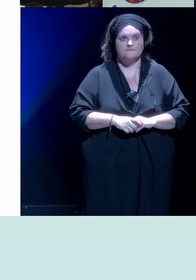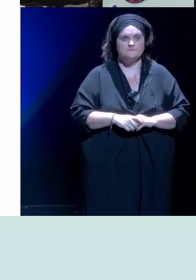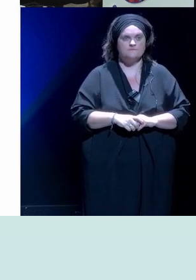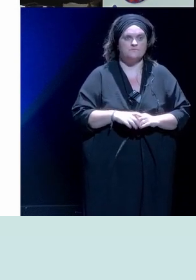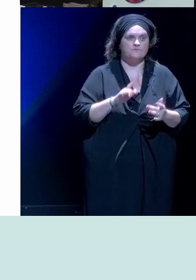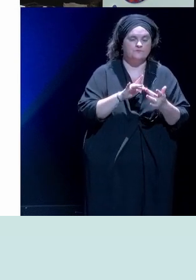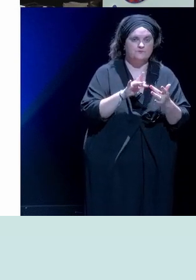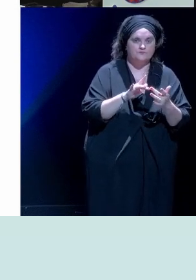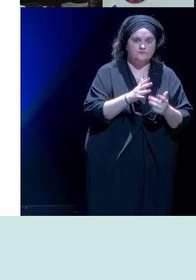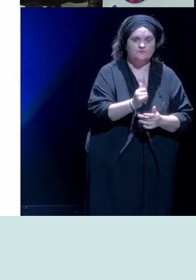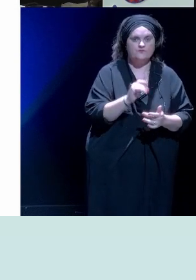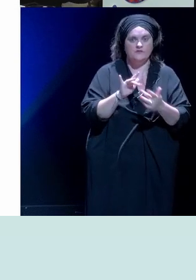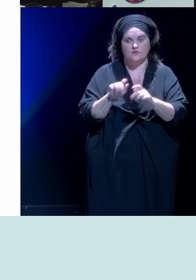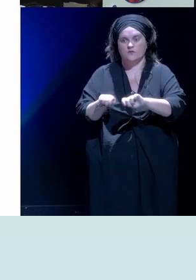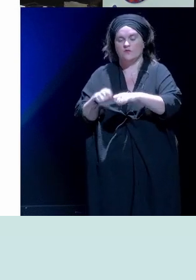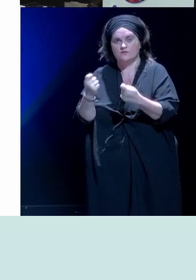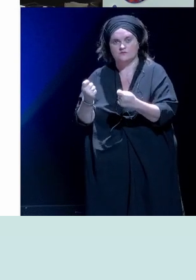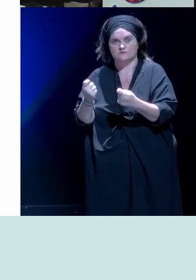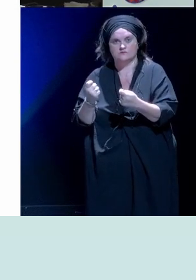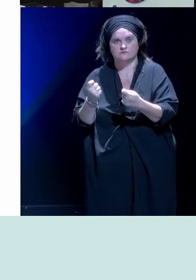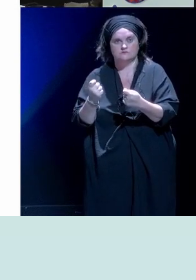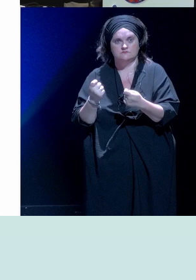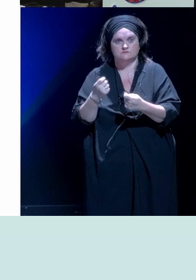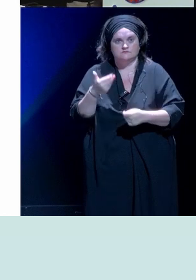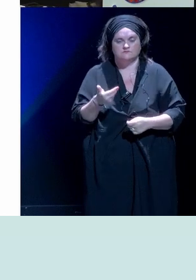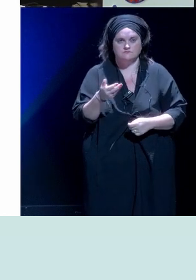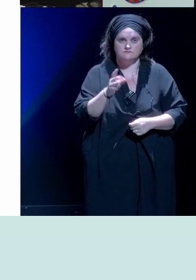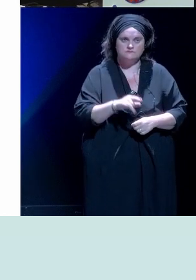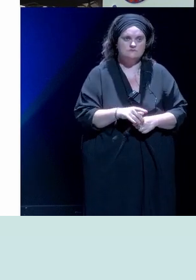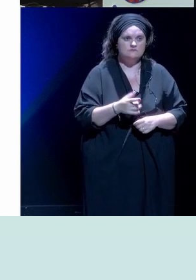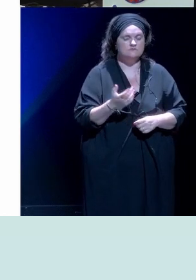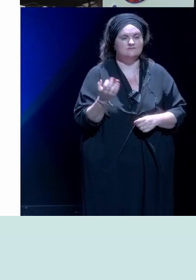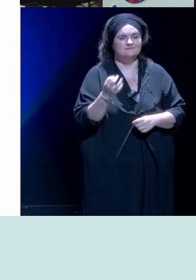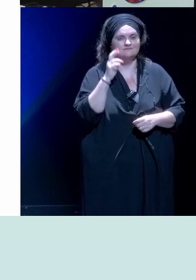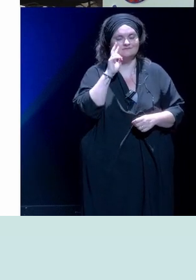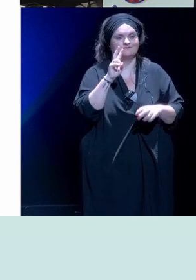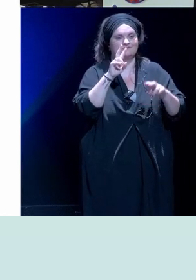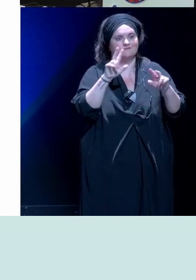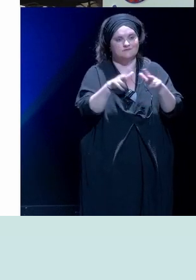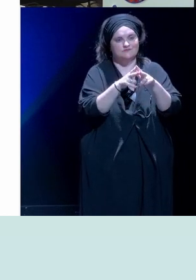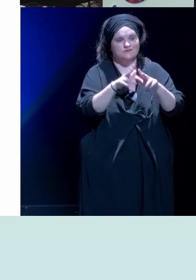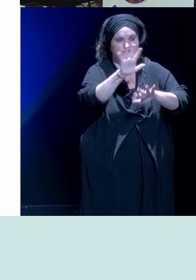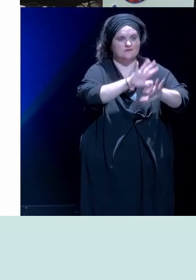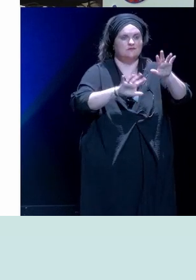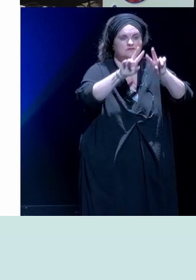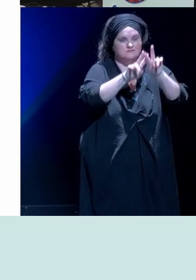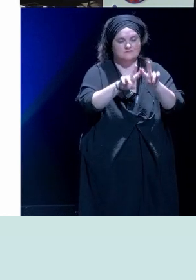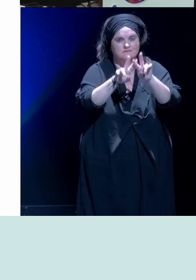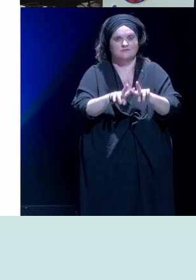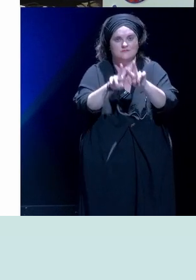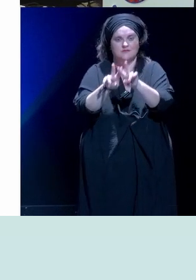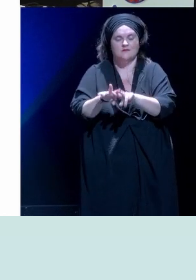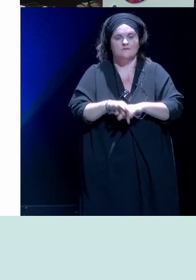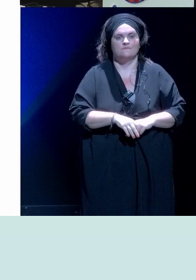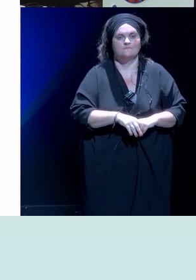y el vínculo roto. Es importante, sí, pero tenemos que analizar también la complejidad de la sociedad. Y tenemos que observar